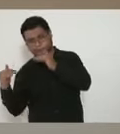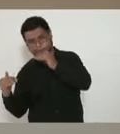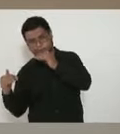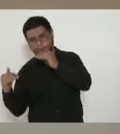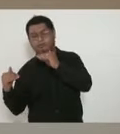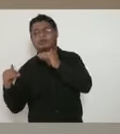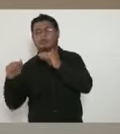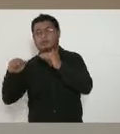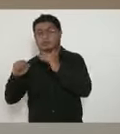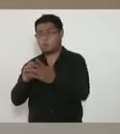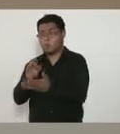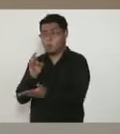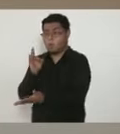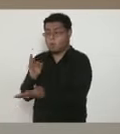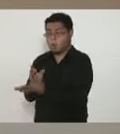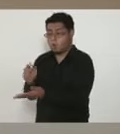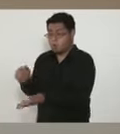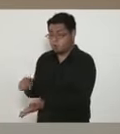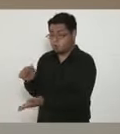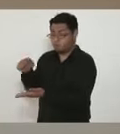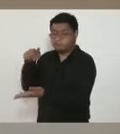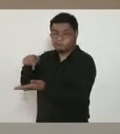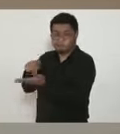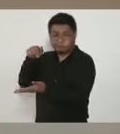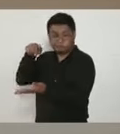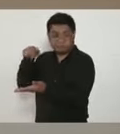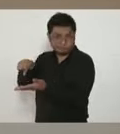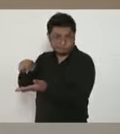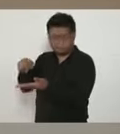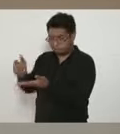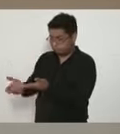único sitio, la única